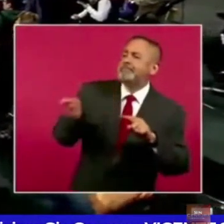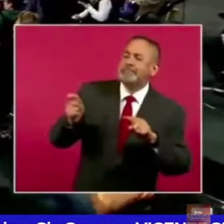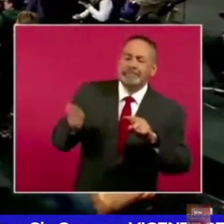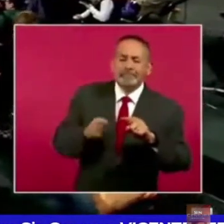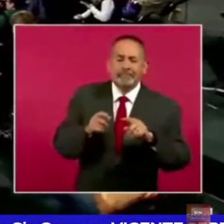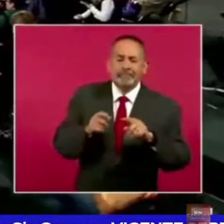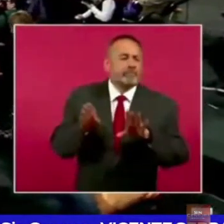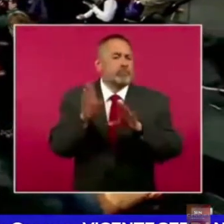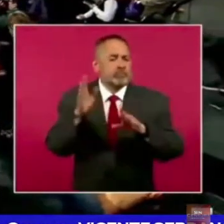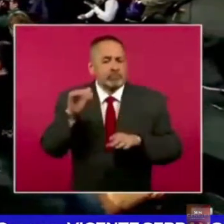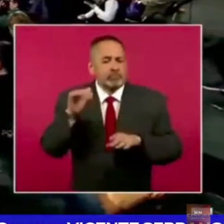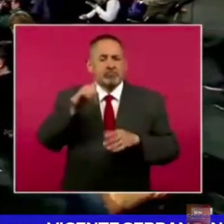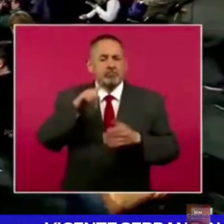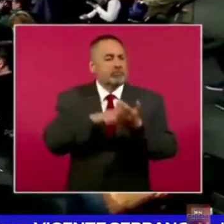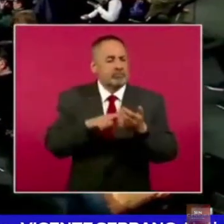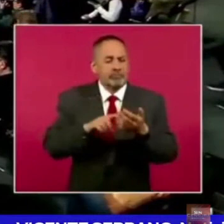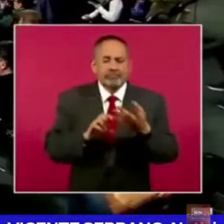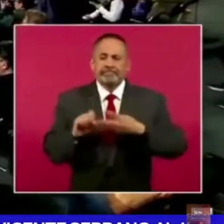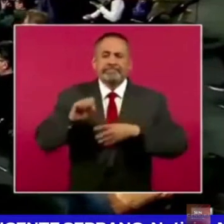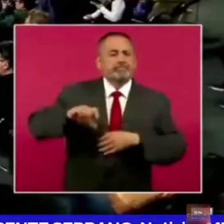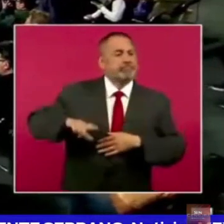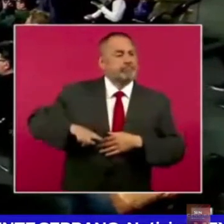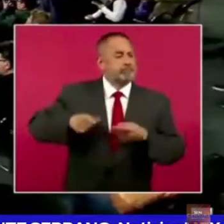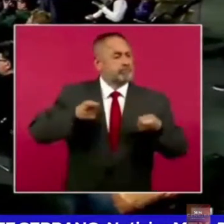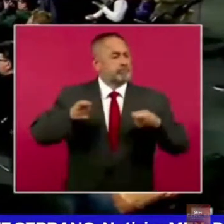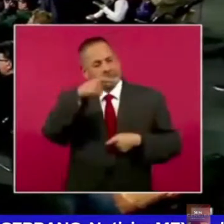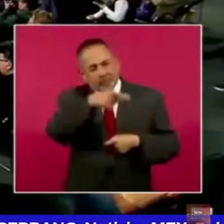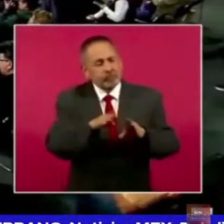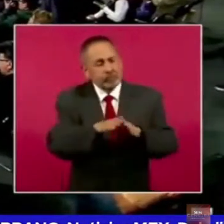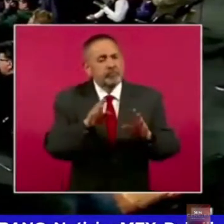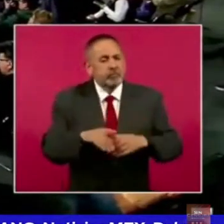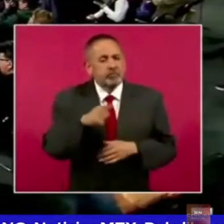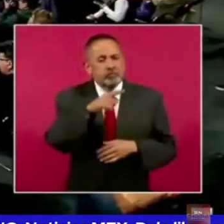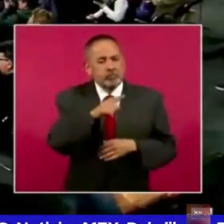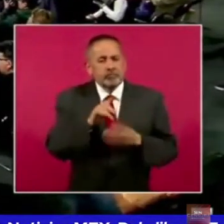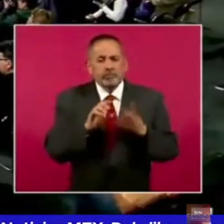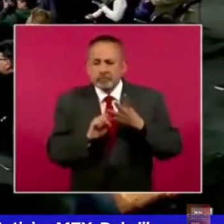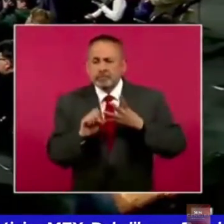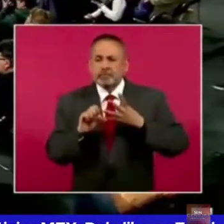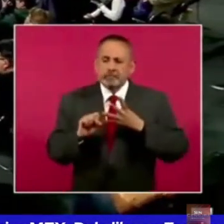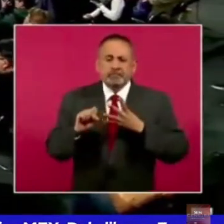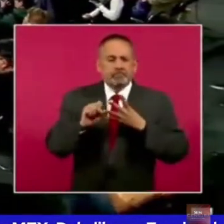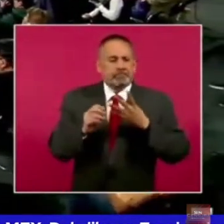cómo fue que llegó al gobierno, cómo fue escalando,